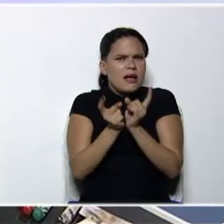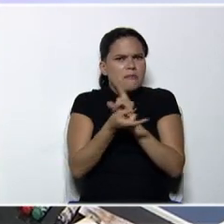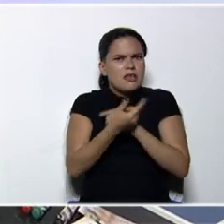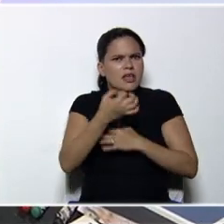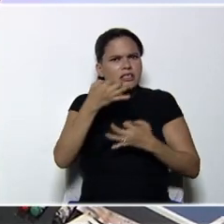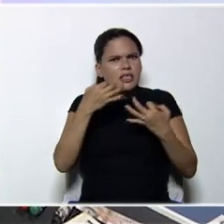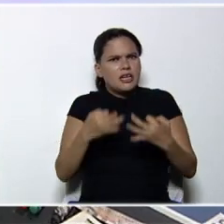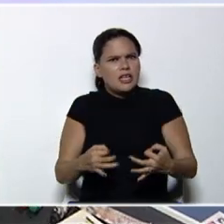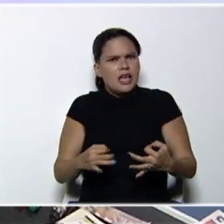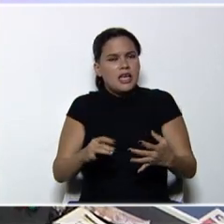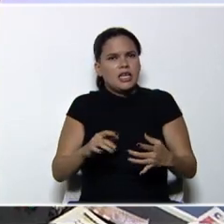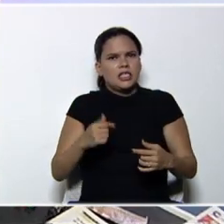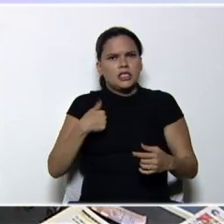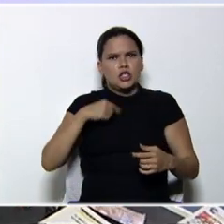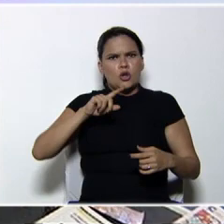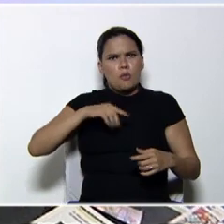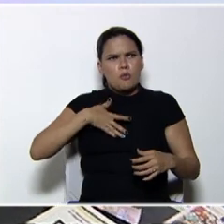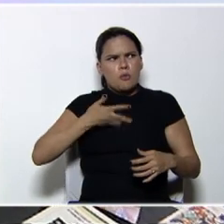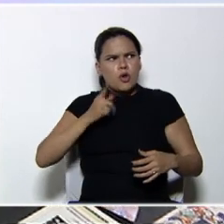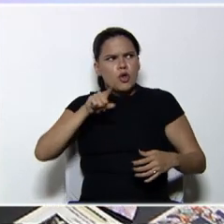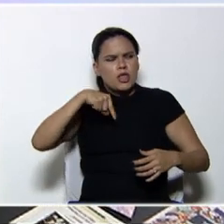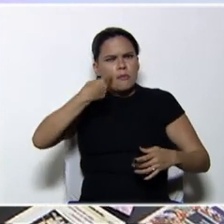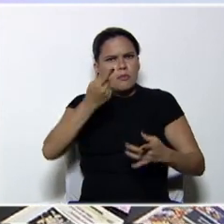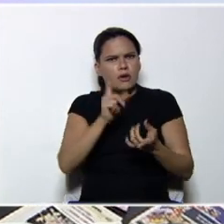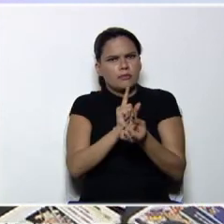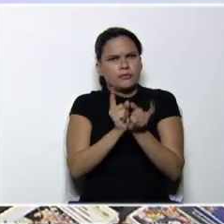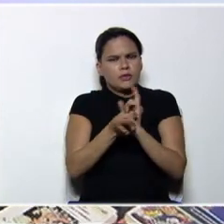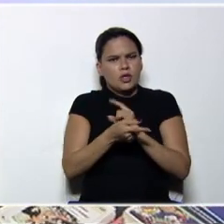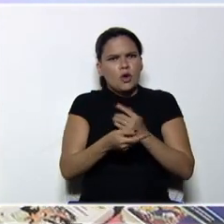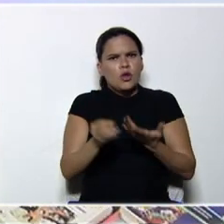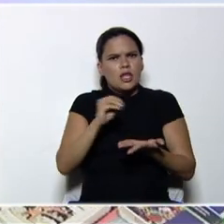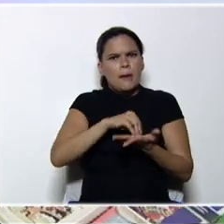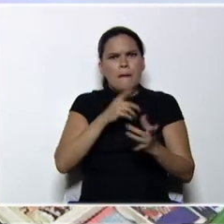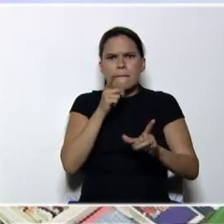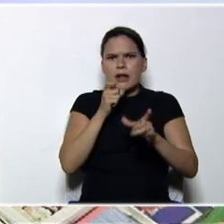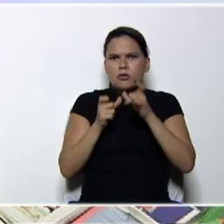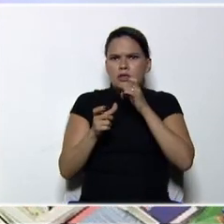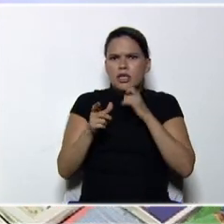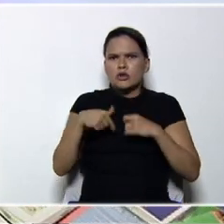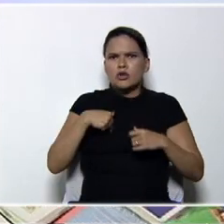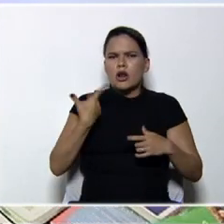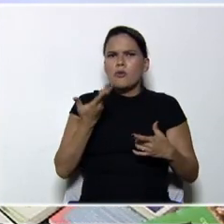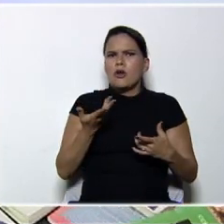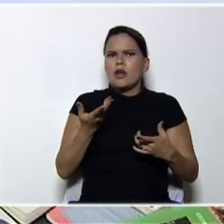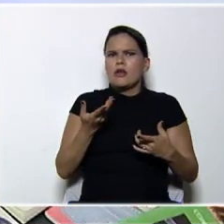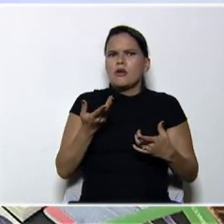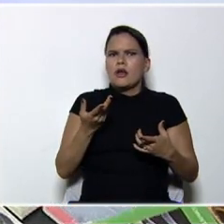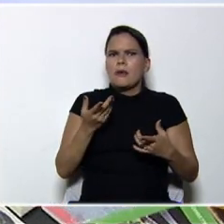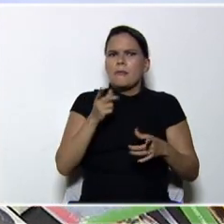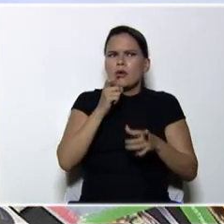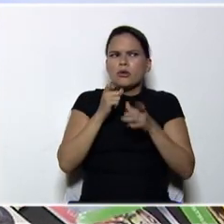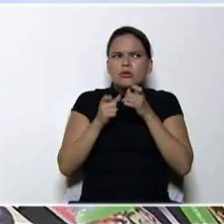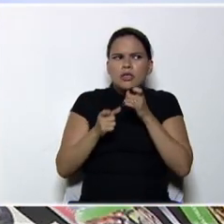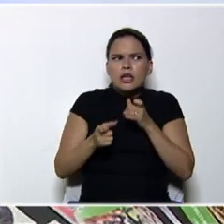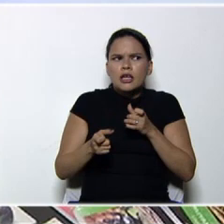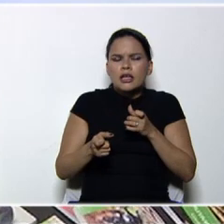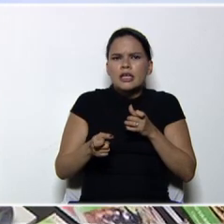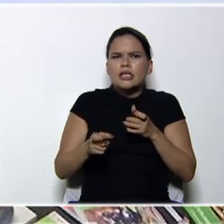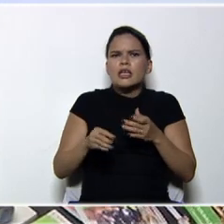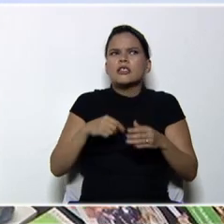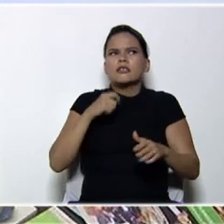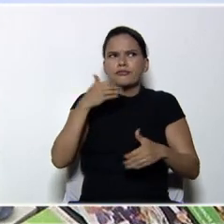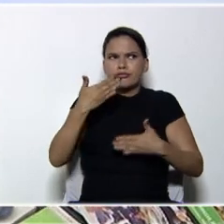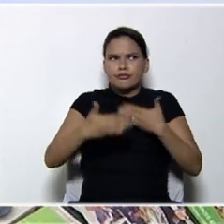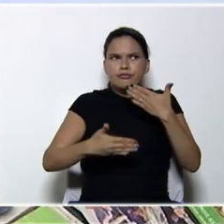si yo puedo, después de haberla transformado, volver a preguntar, entonces la vuelvo a transformar y la mejoro, y así sucesivamente, hasta que